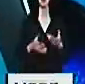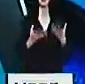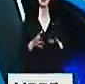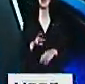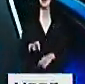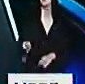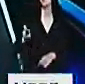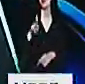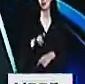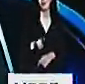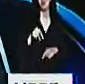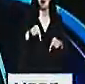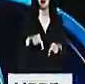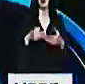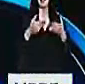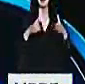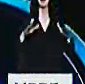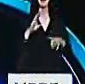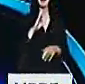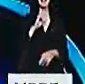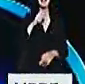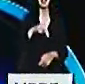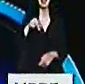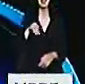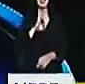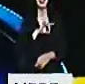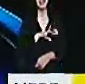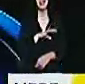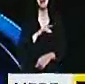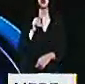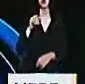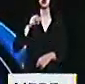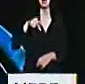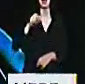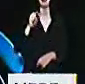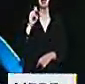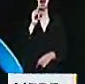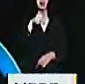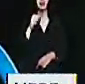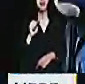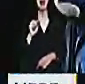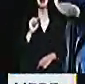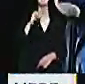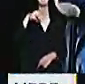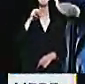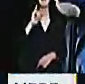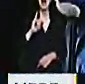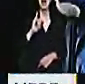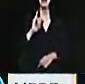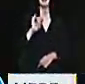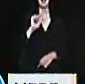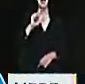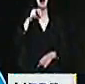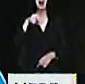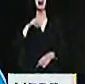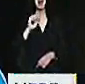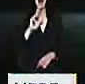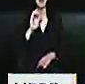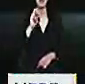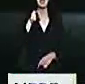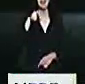Ya estamos de vuelta, hacemos libremente aquí en CNN Chile, junto a Natacha, a May, a Carolina y Alan, que nos acompañan en el panel del día de hoy en